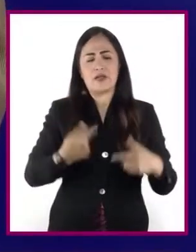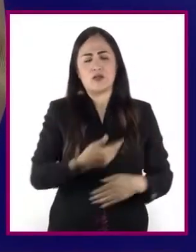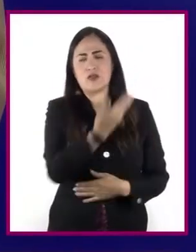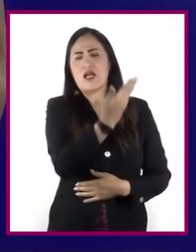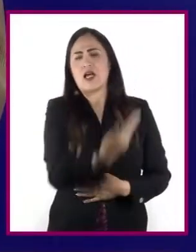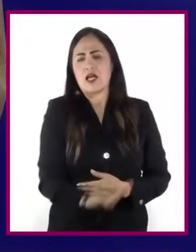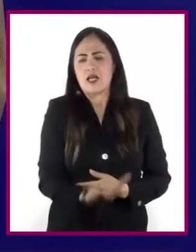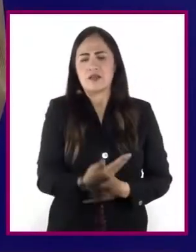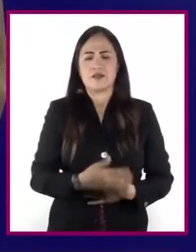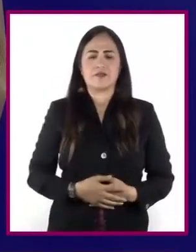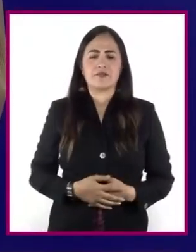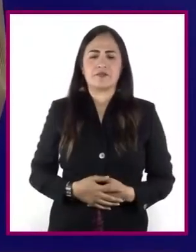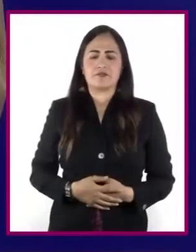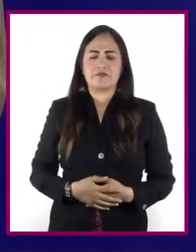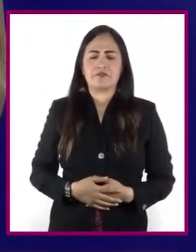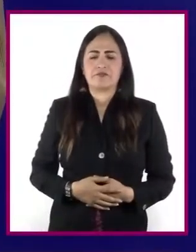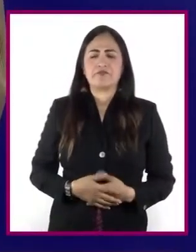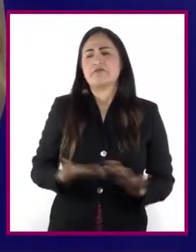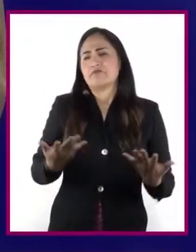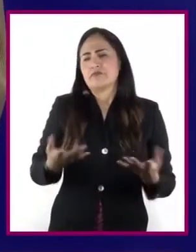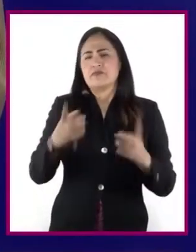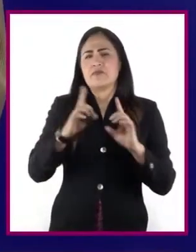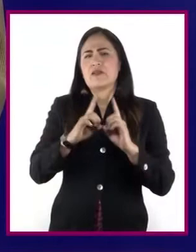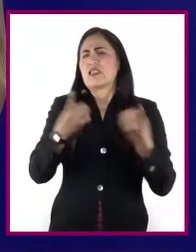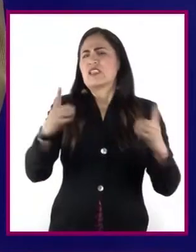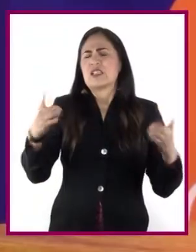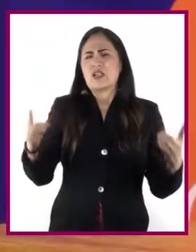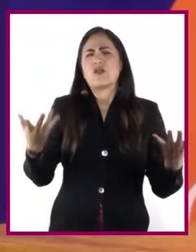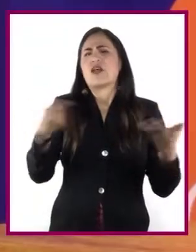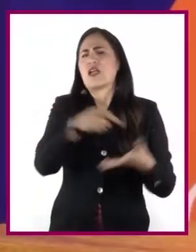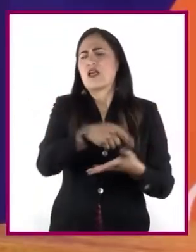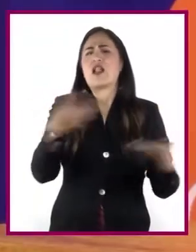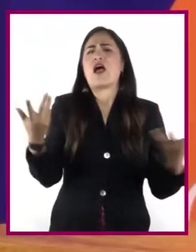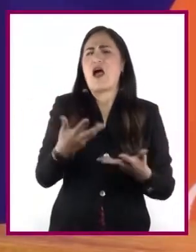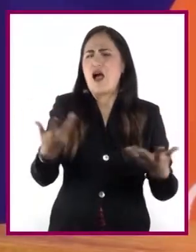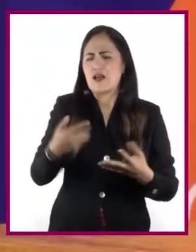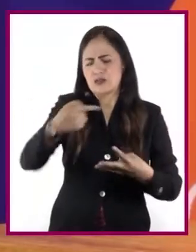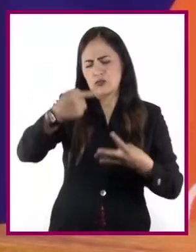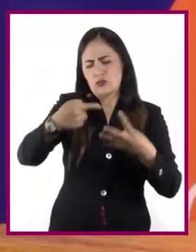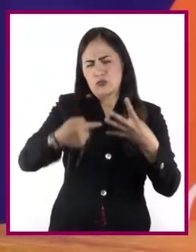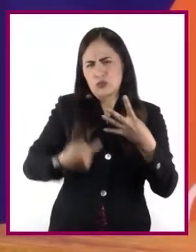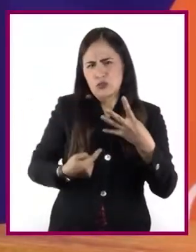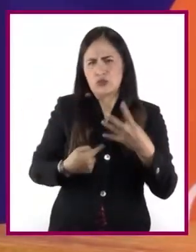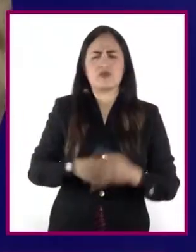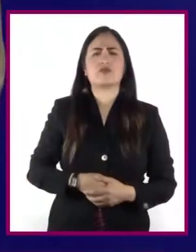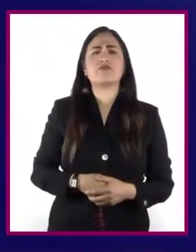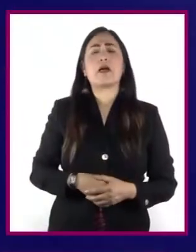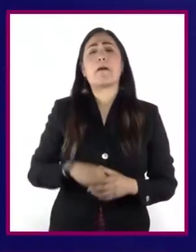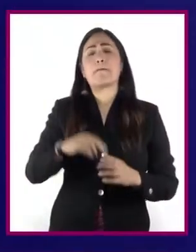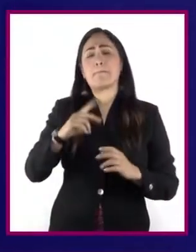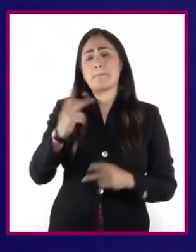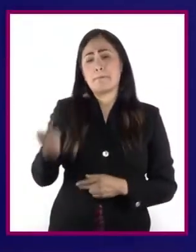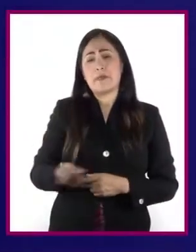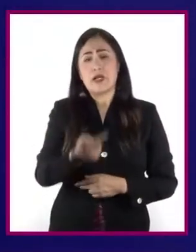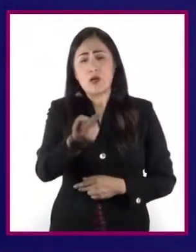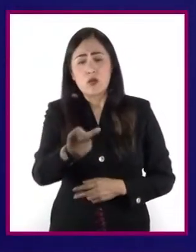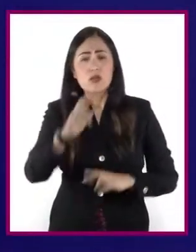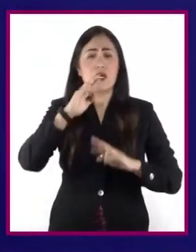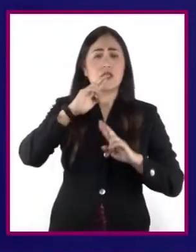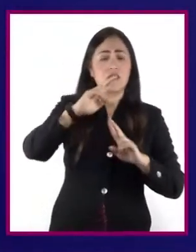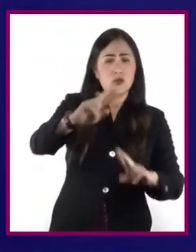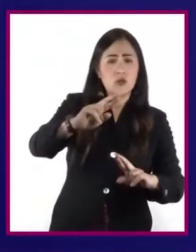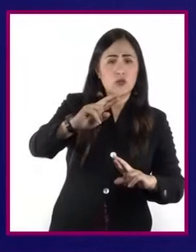en cuestión, su desarrollo y hasta dónde ha llegado. Y nos referimos a preguntas y respuestas